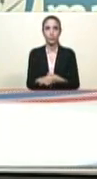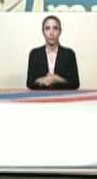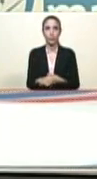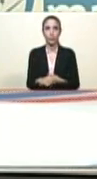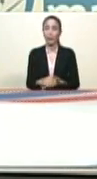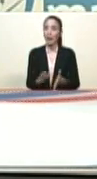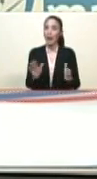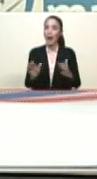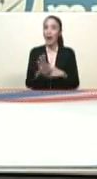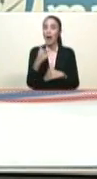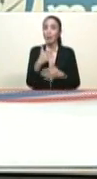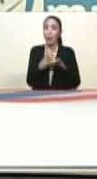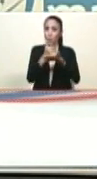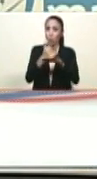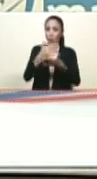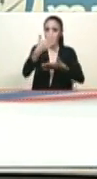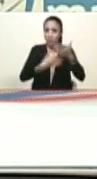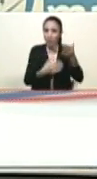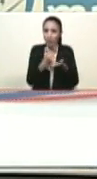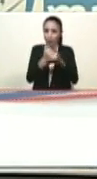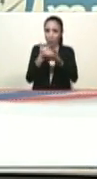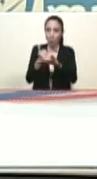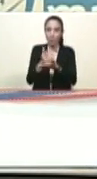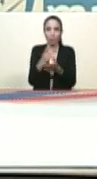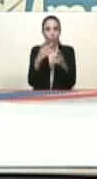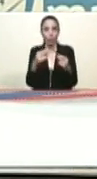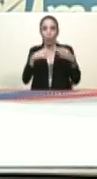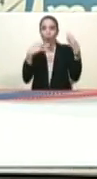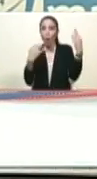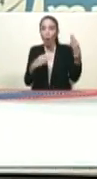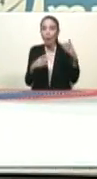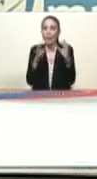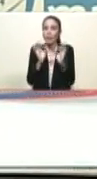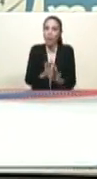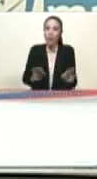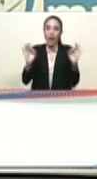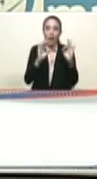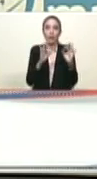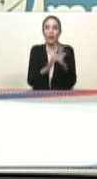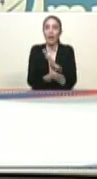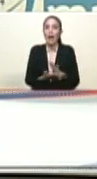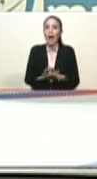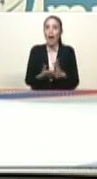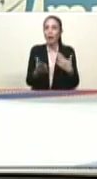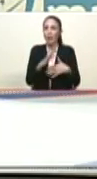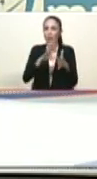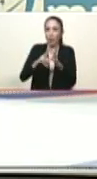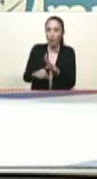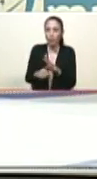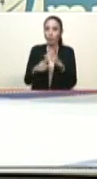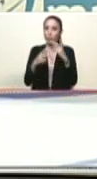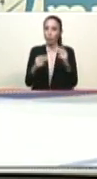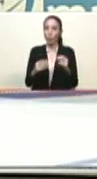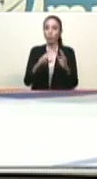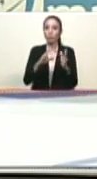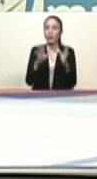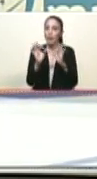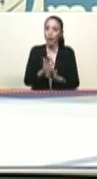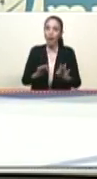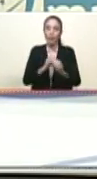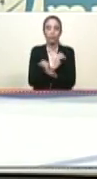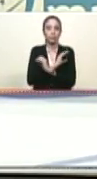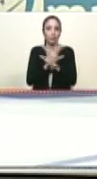sin intermediario, sin papeleo, sin burocracia, sin corrupción,